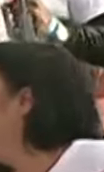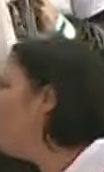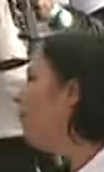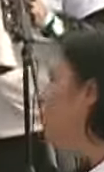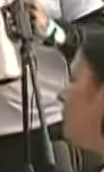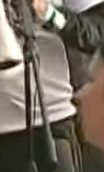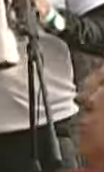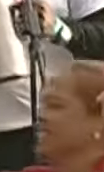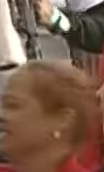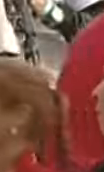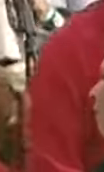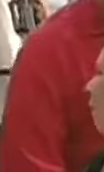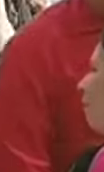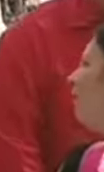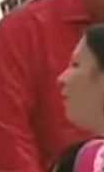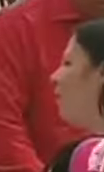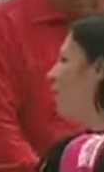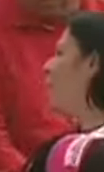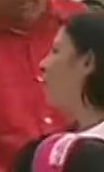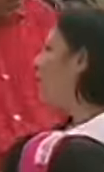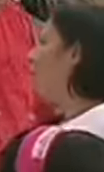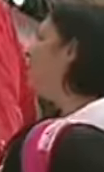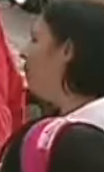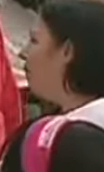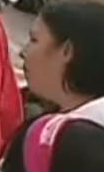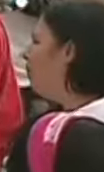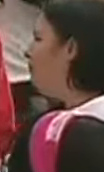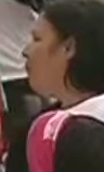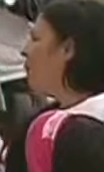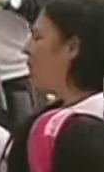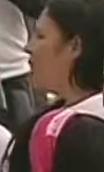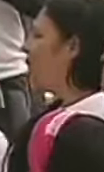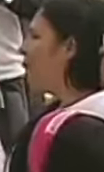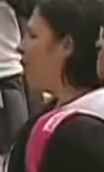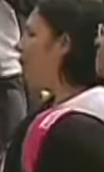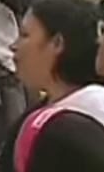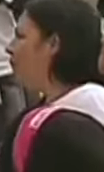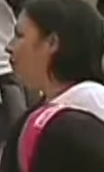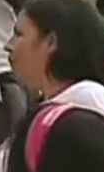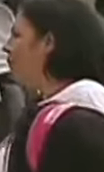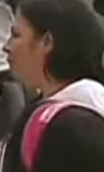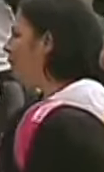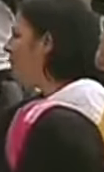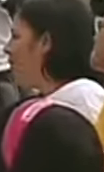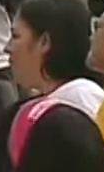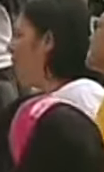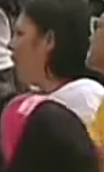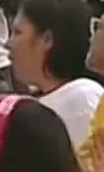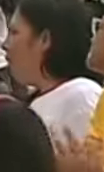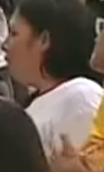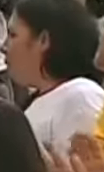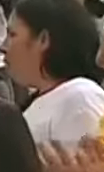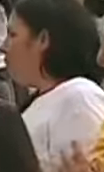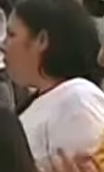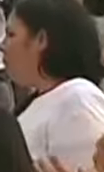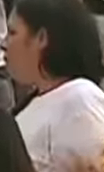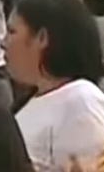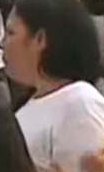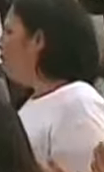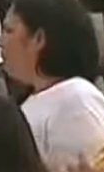trabajadores y madres, empresarios. ¡Ese coro con ustedes, con nosotros! ¡Viva Venezuela, mi patria